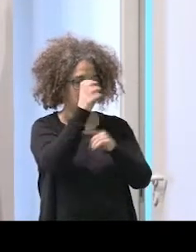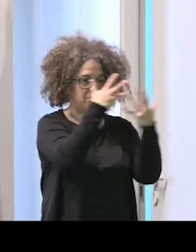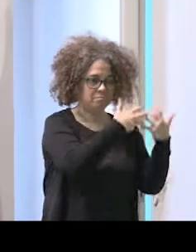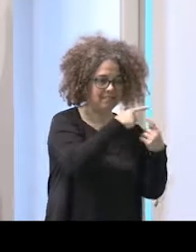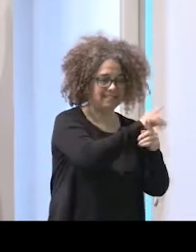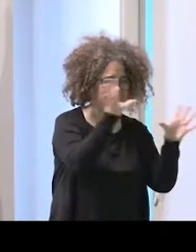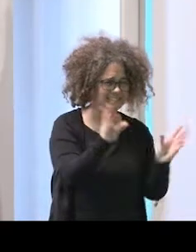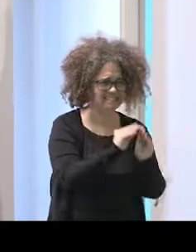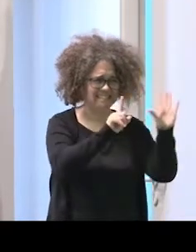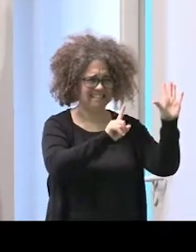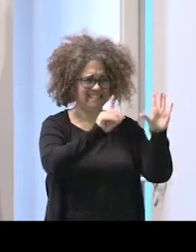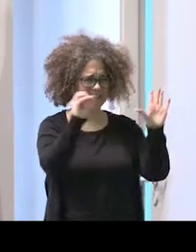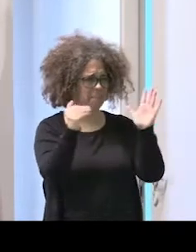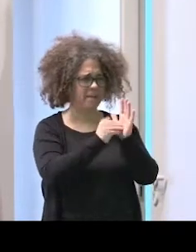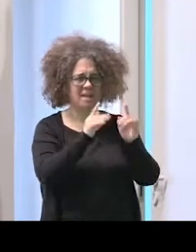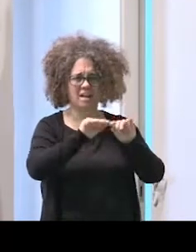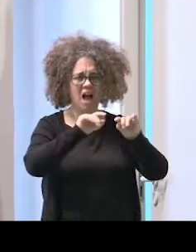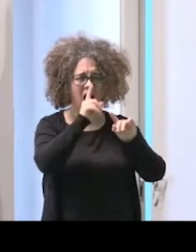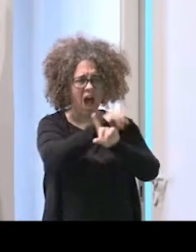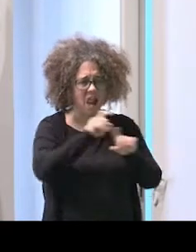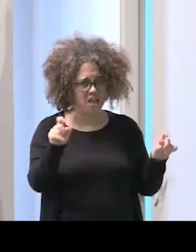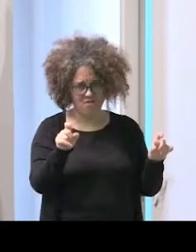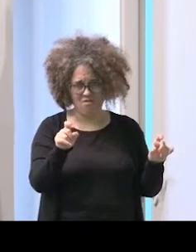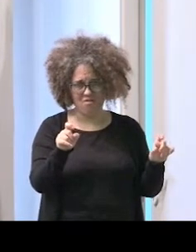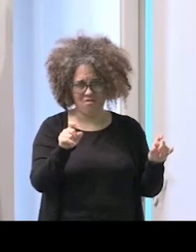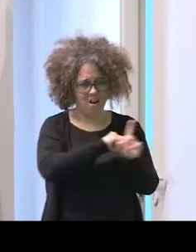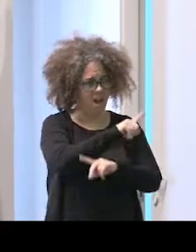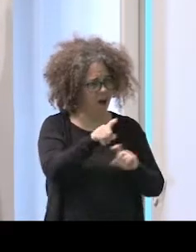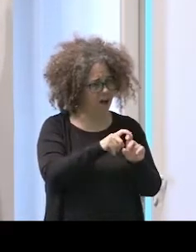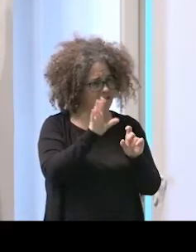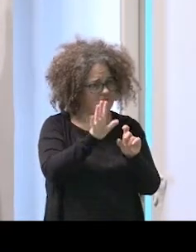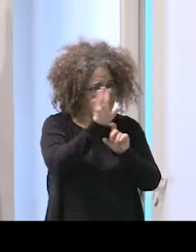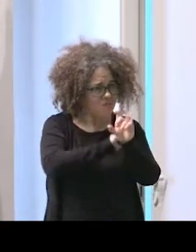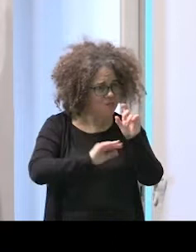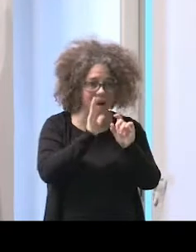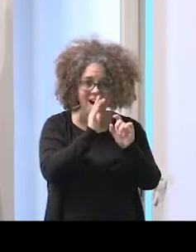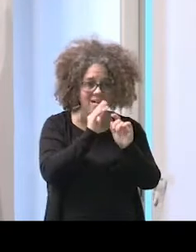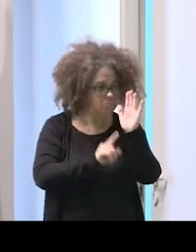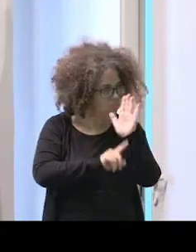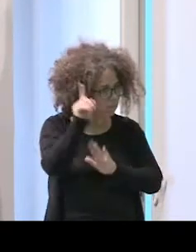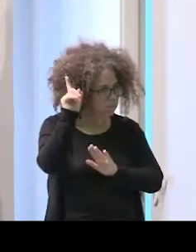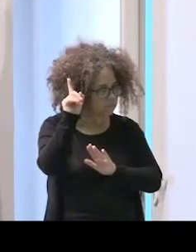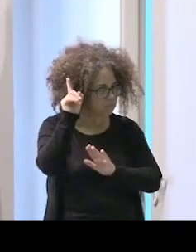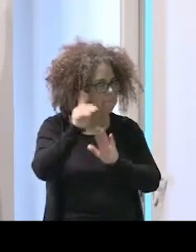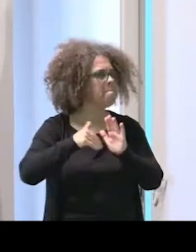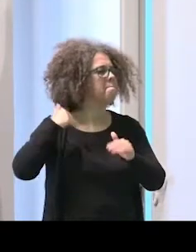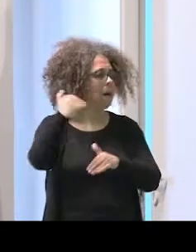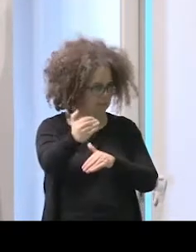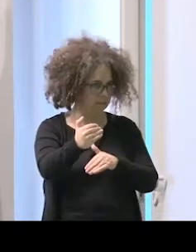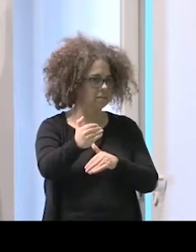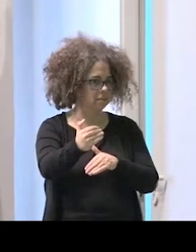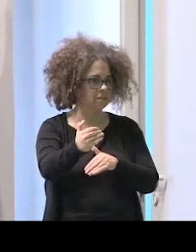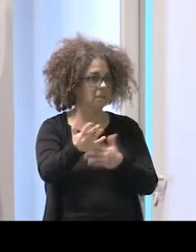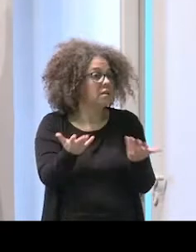unos 60.000 neonatos al año en estas zonas. En zonas, digamos, en desarrollo, la incidencia es muchísimo más elevada.